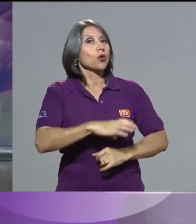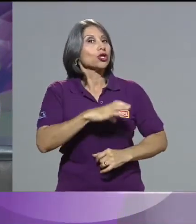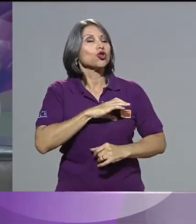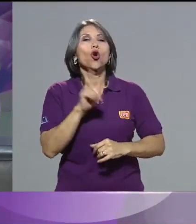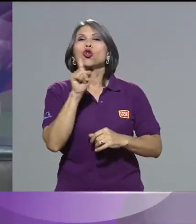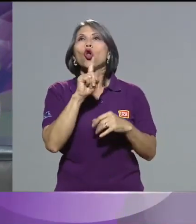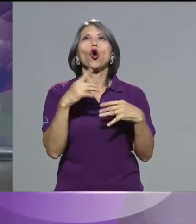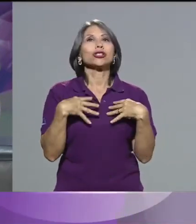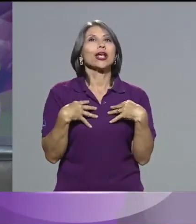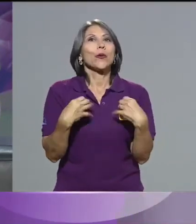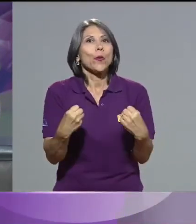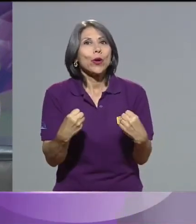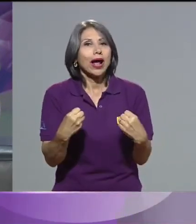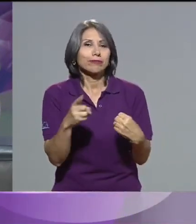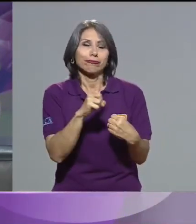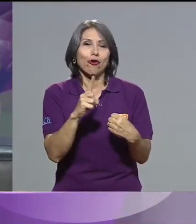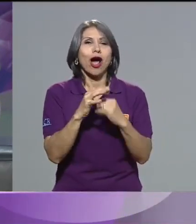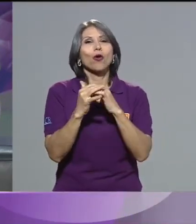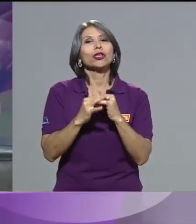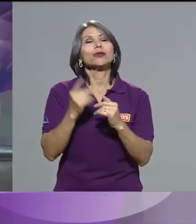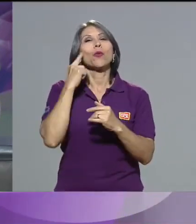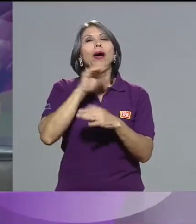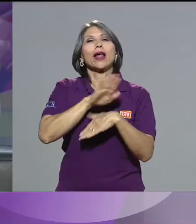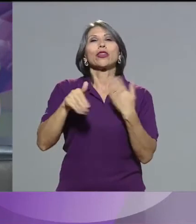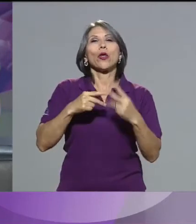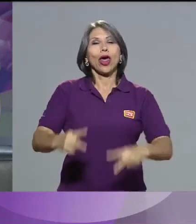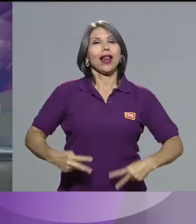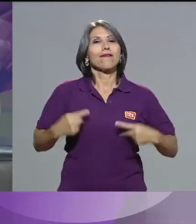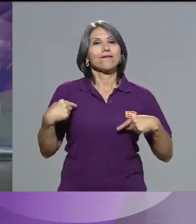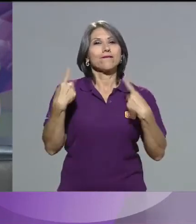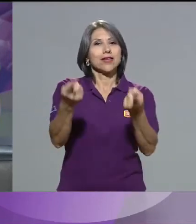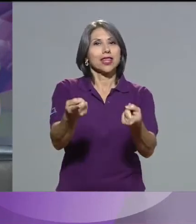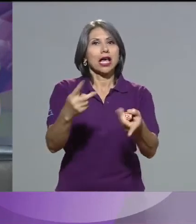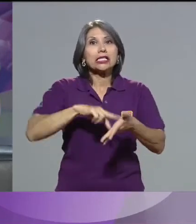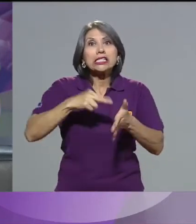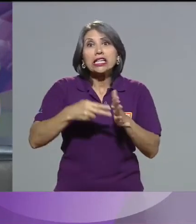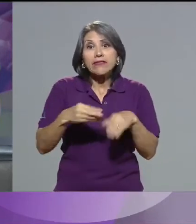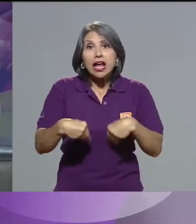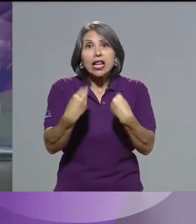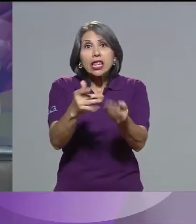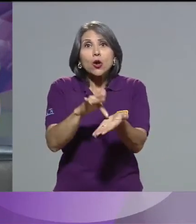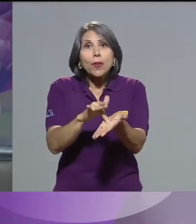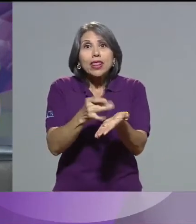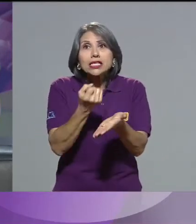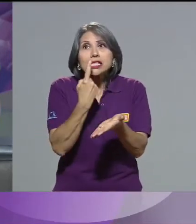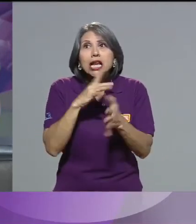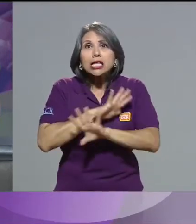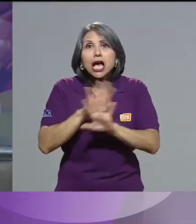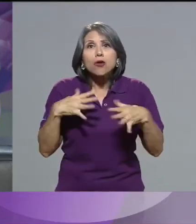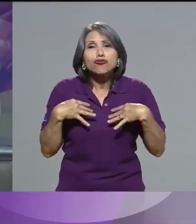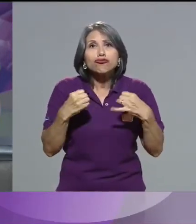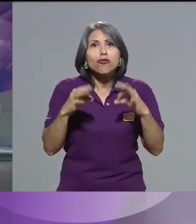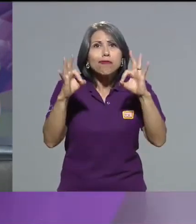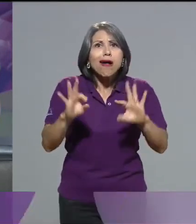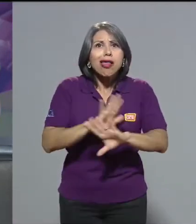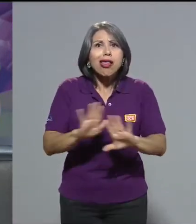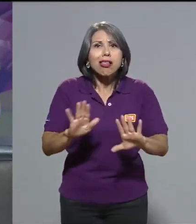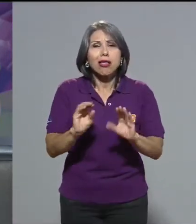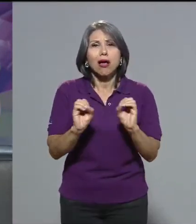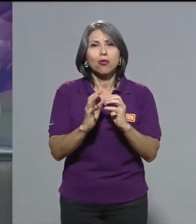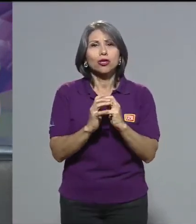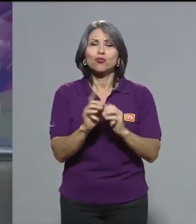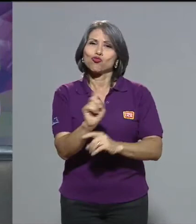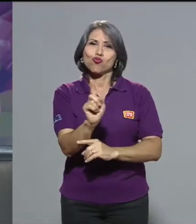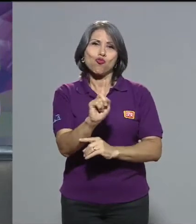toda la vida, ¿verdad? No es que le dimos una intervención, una medicina o algo, porque no existe cura, ¿verdad? Y que los niveles pueden